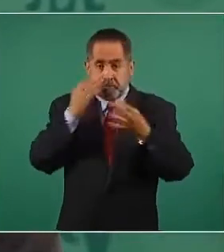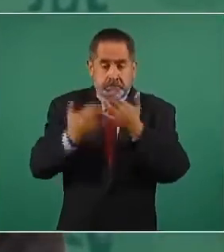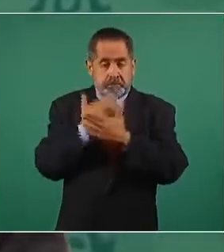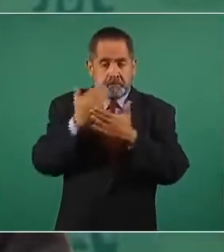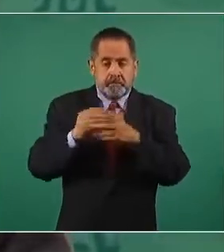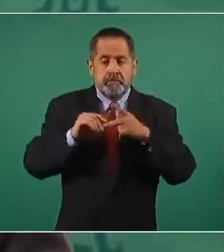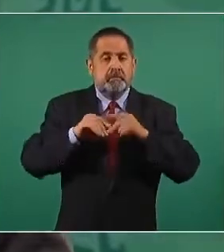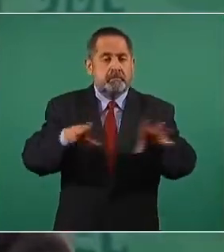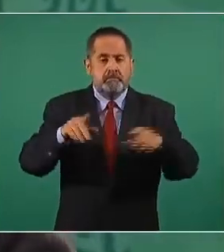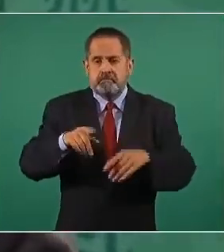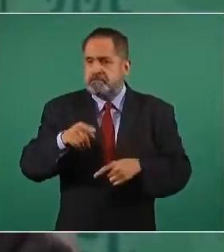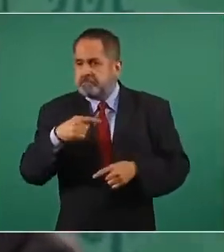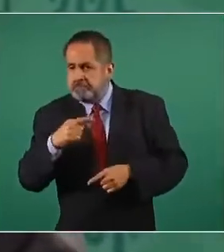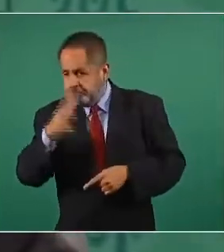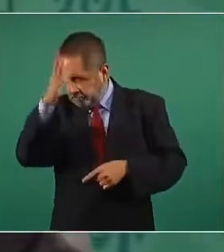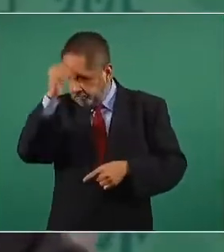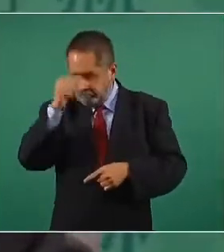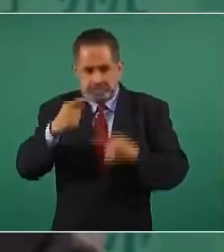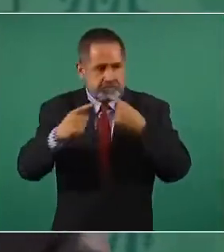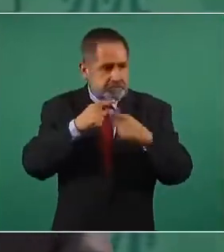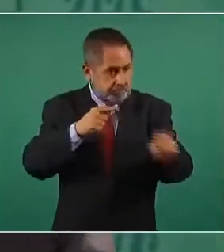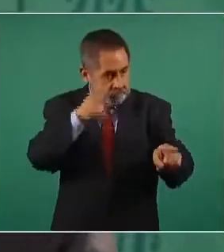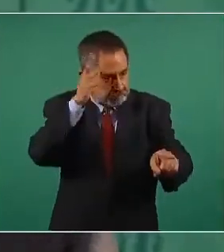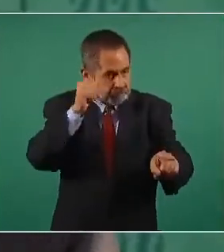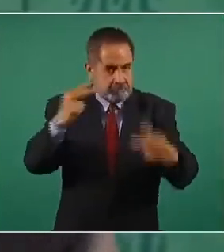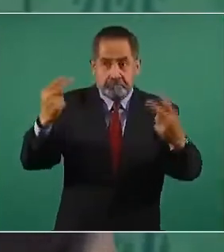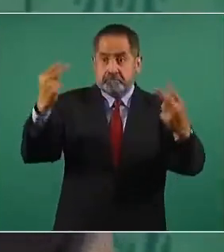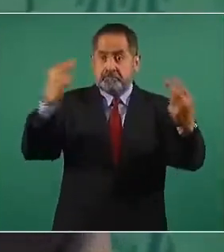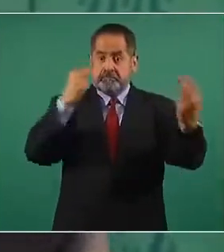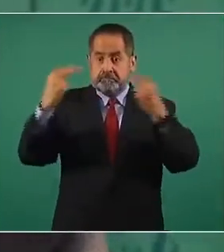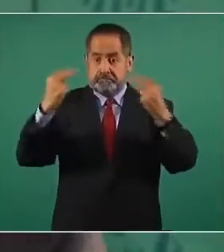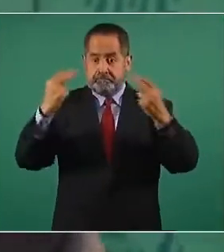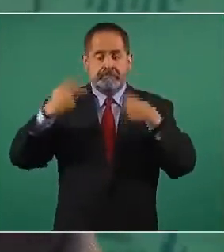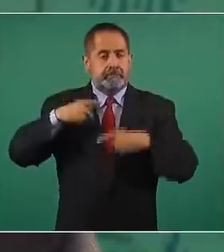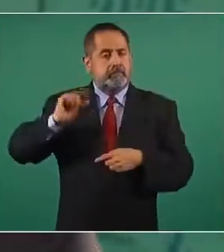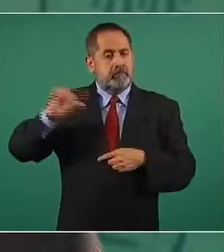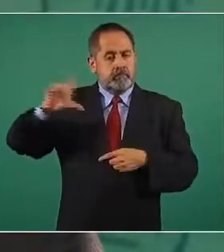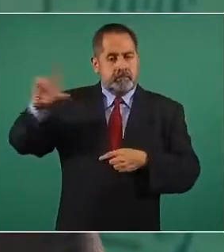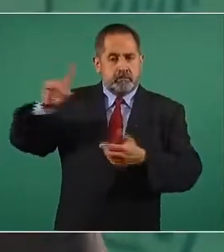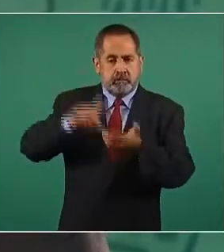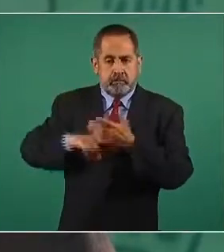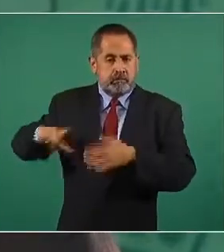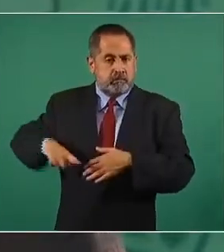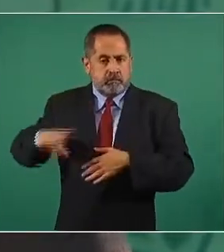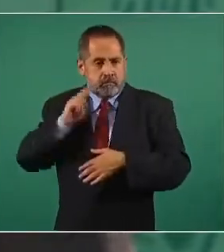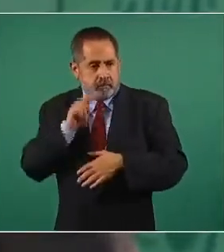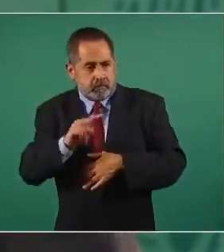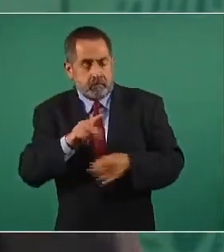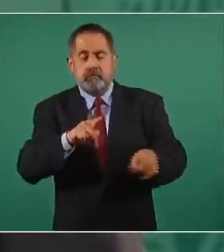para tomar acuerdos y que los servidores públicos estén atentos.